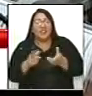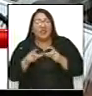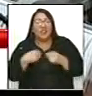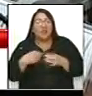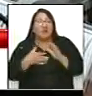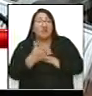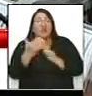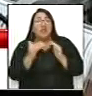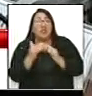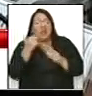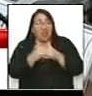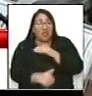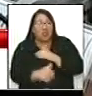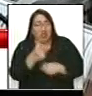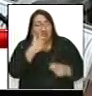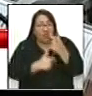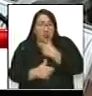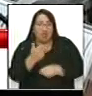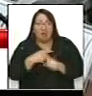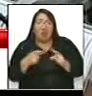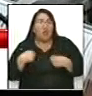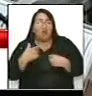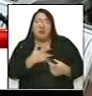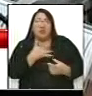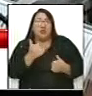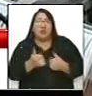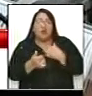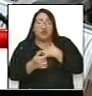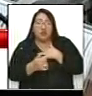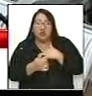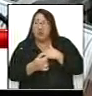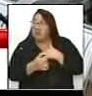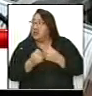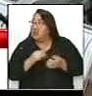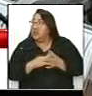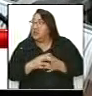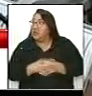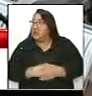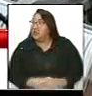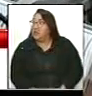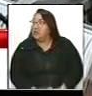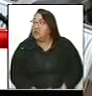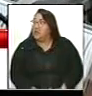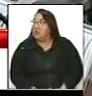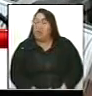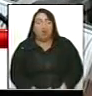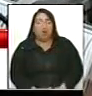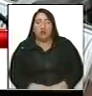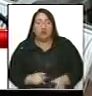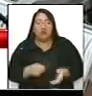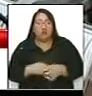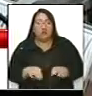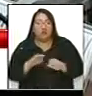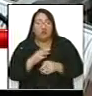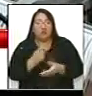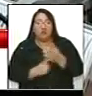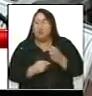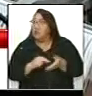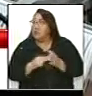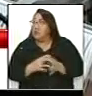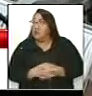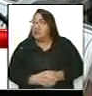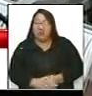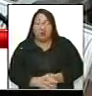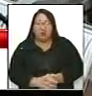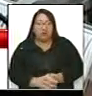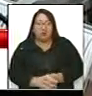corriendo a mi casa a esconderme y a llorar porque no me sentía capaz. Pero cuando rompí esta cadena es como que ahora